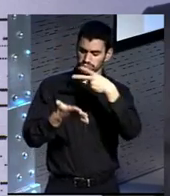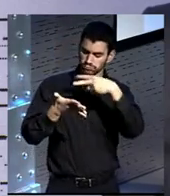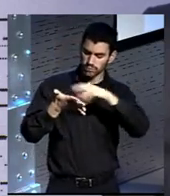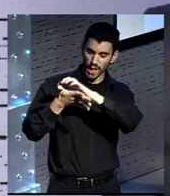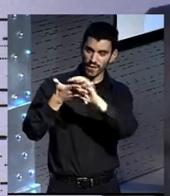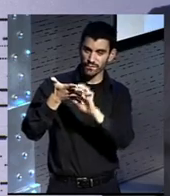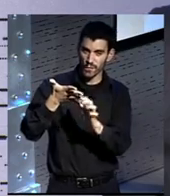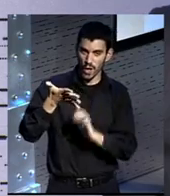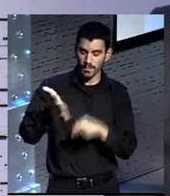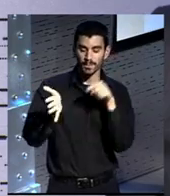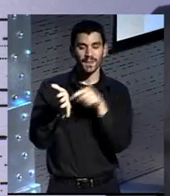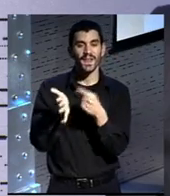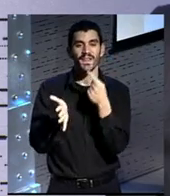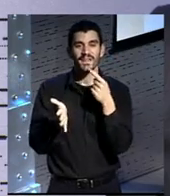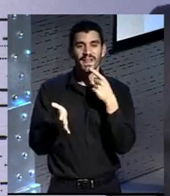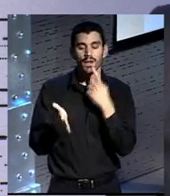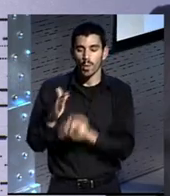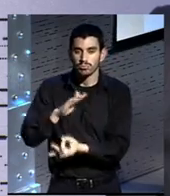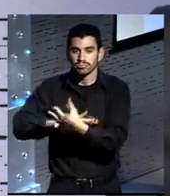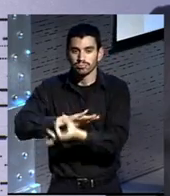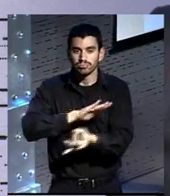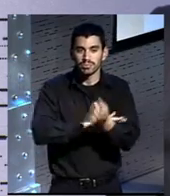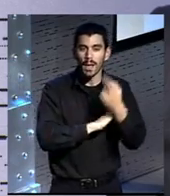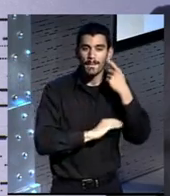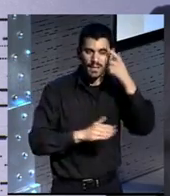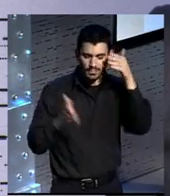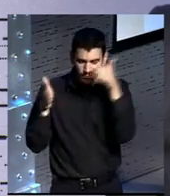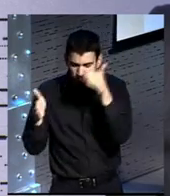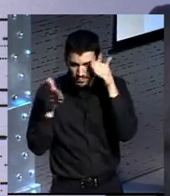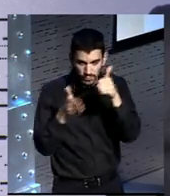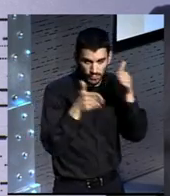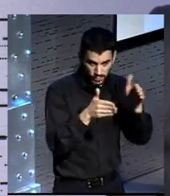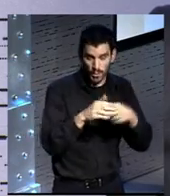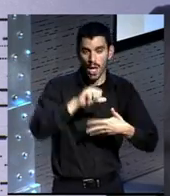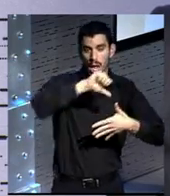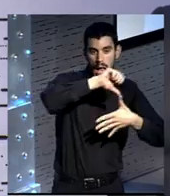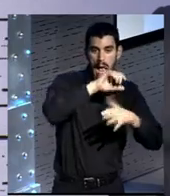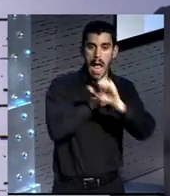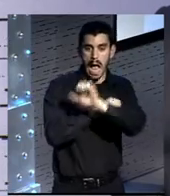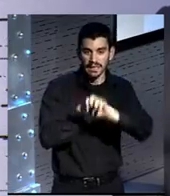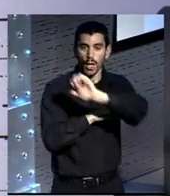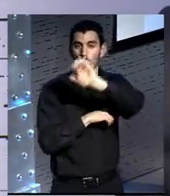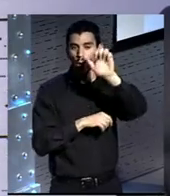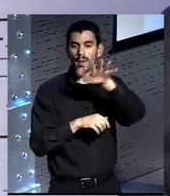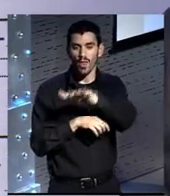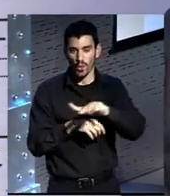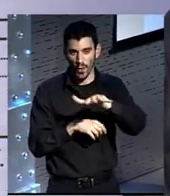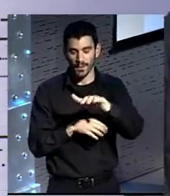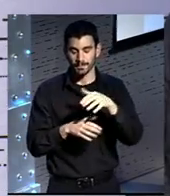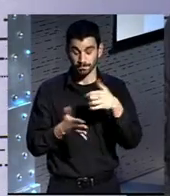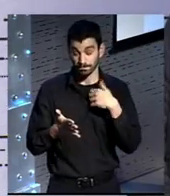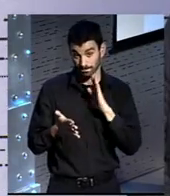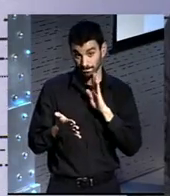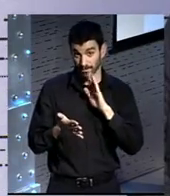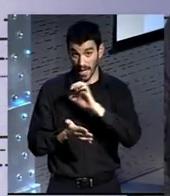los focos de la banca en distintos continentes. Entonces, en Europa parece que lo tenemos un poco complicado,